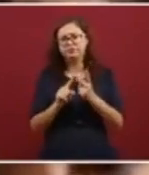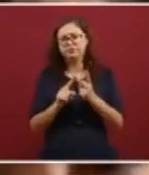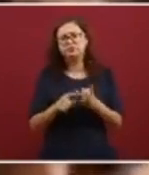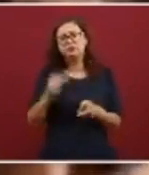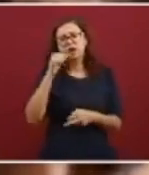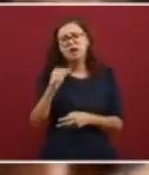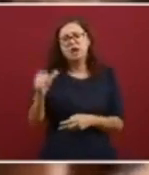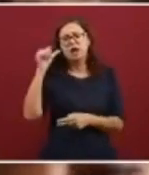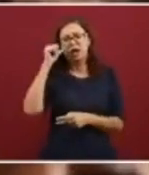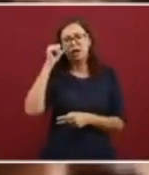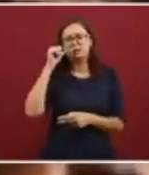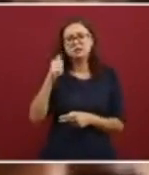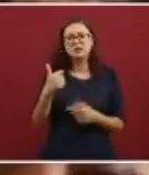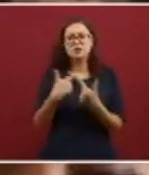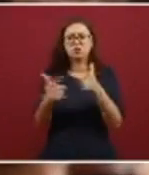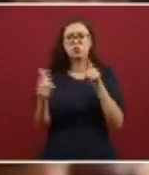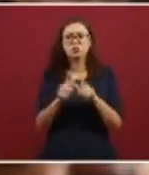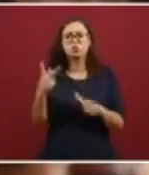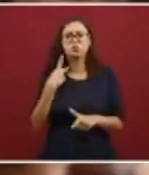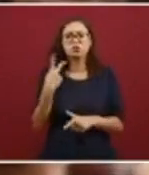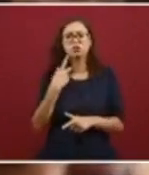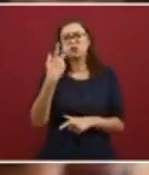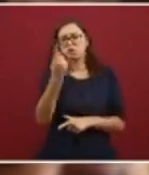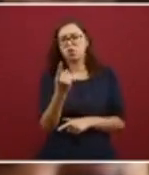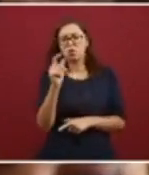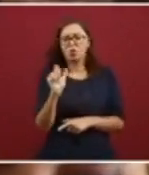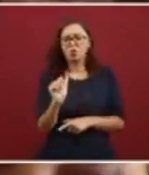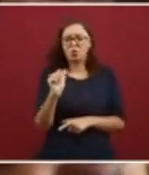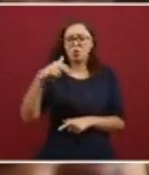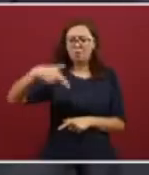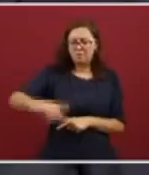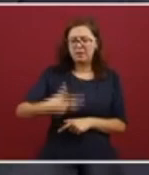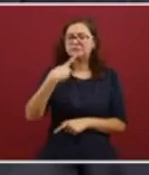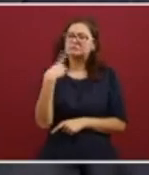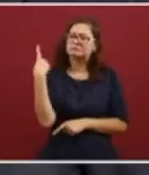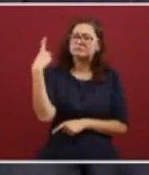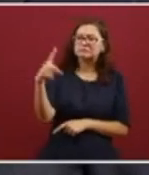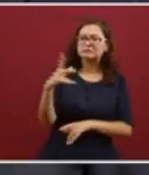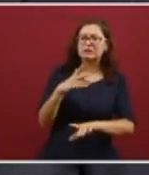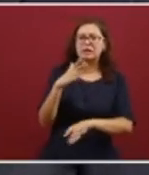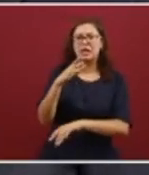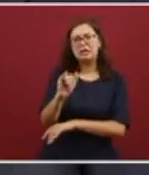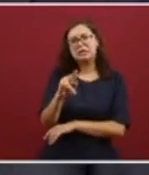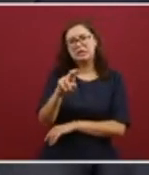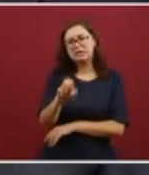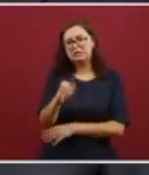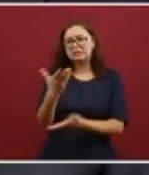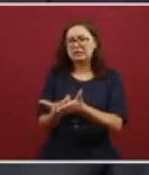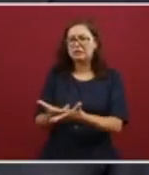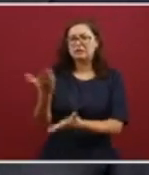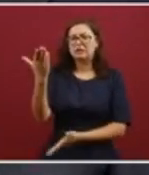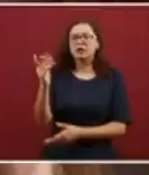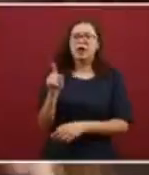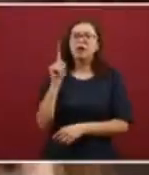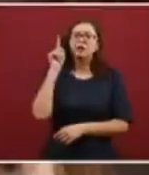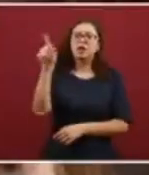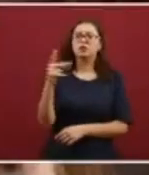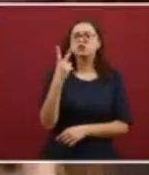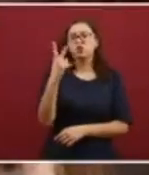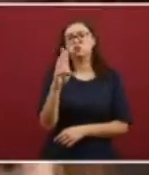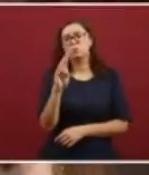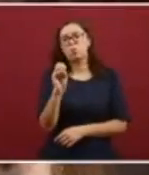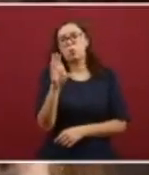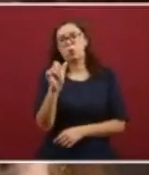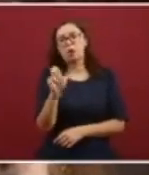de ayer formalizó el Partido de Acción Nacional una queja ante el Instituto Nacional Electoral por el evento en Dos Bocas, Tabasco, el